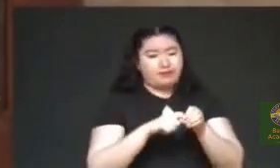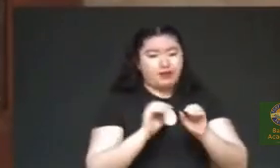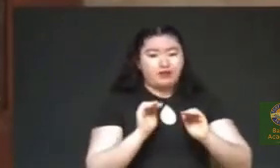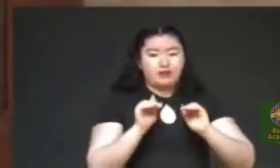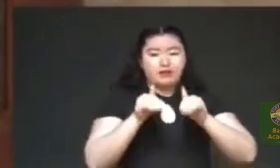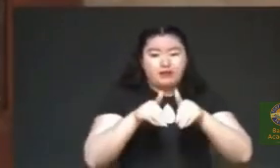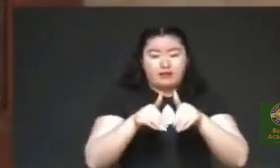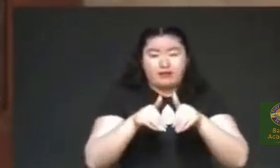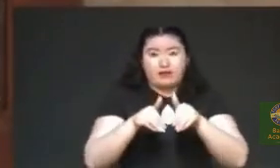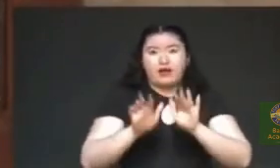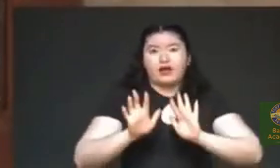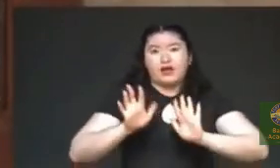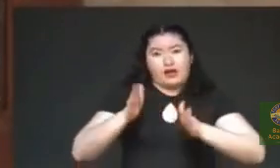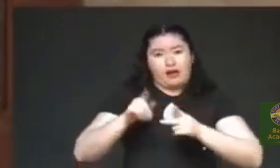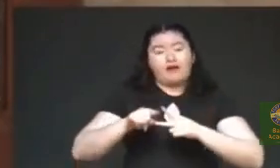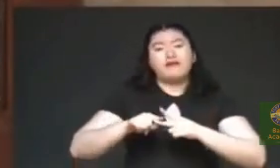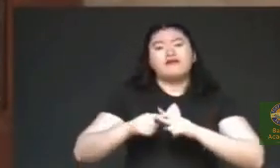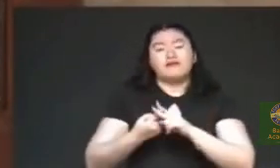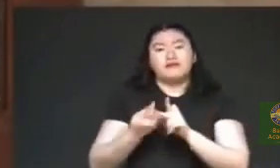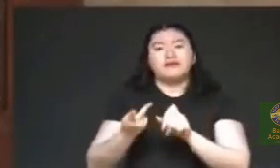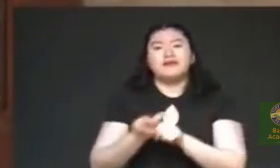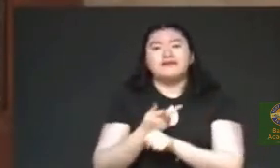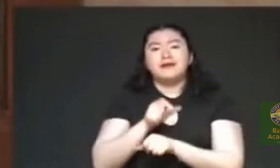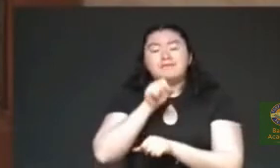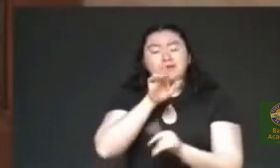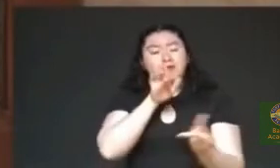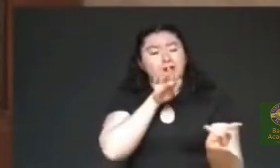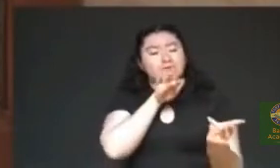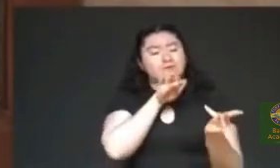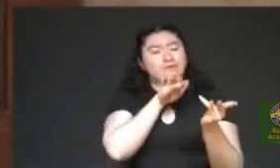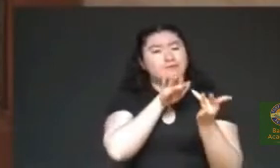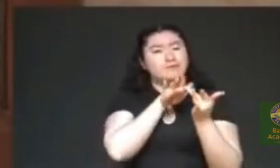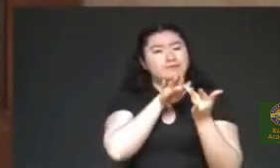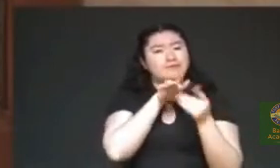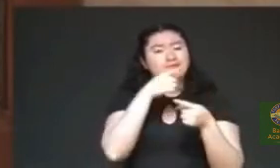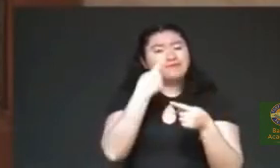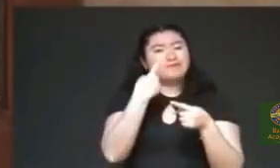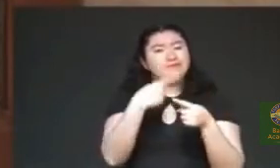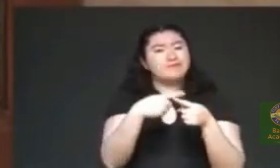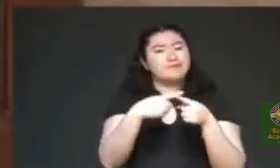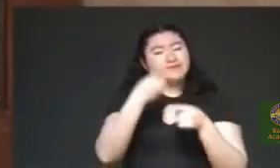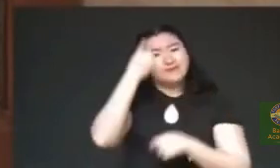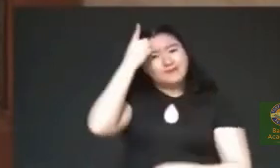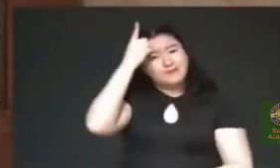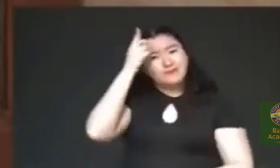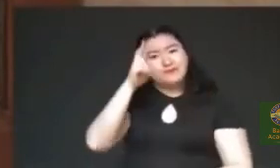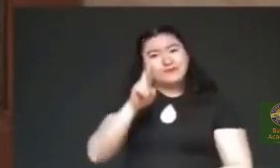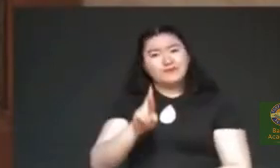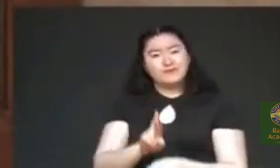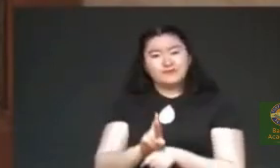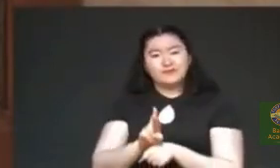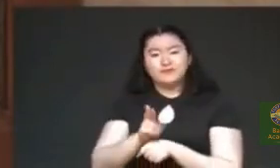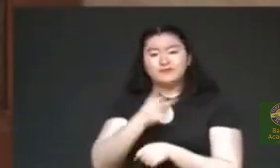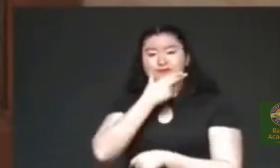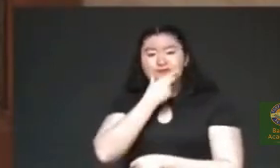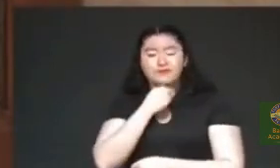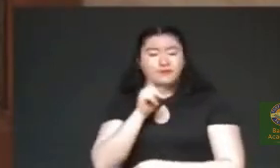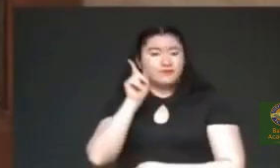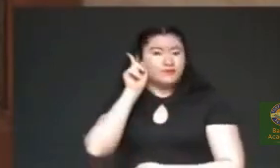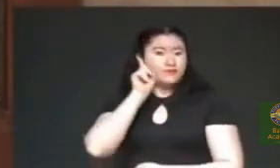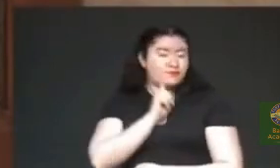inscritos, cuando arranque el ciclo, tienen que entrar en contacto con su director o maestro o